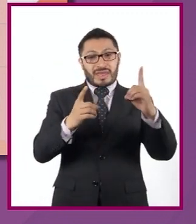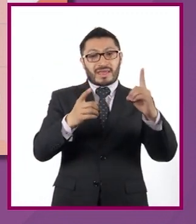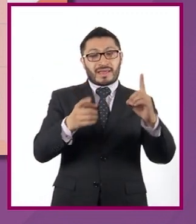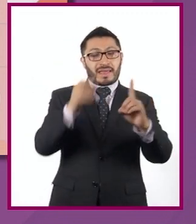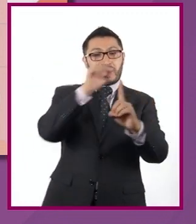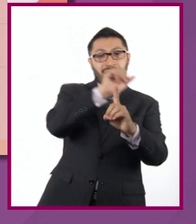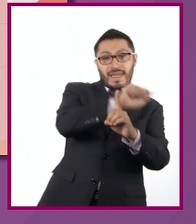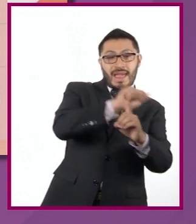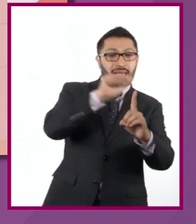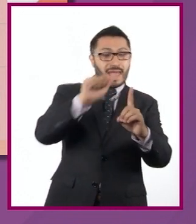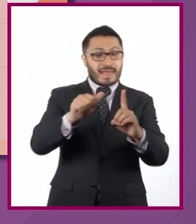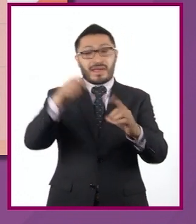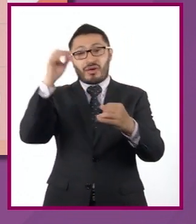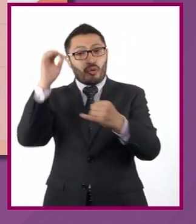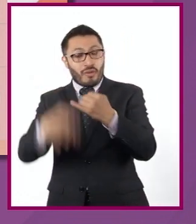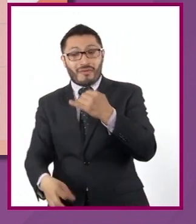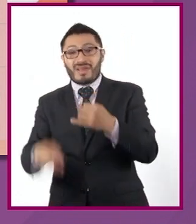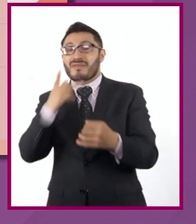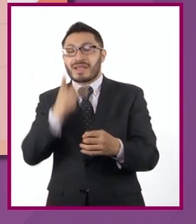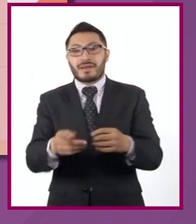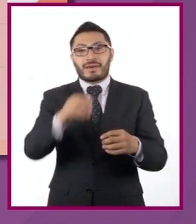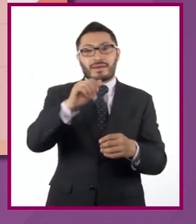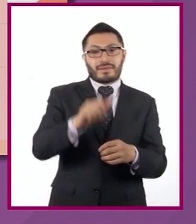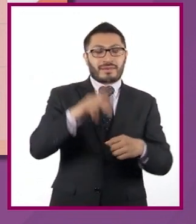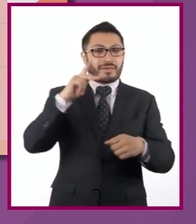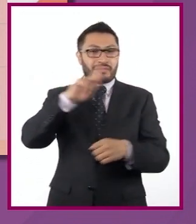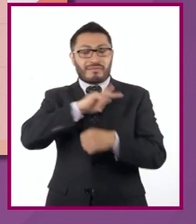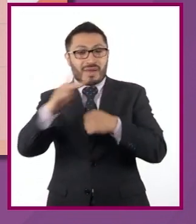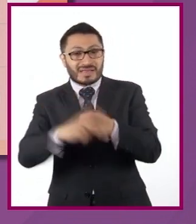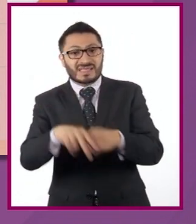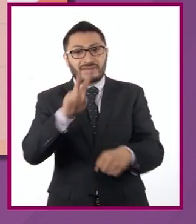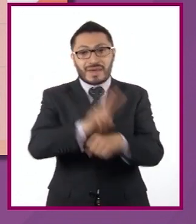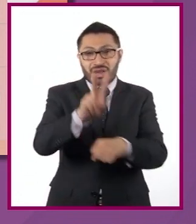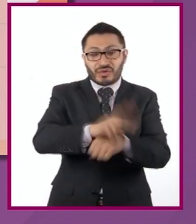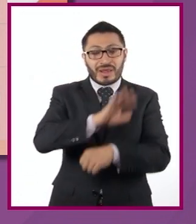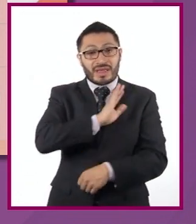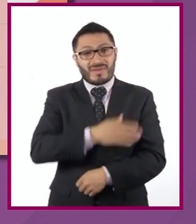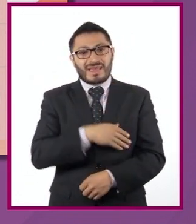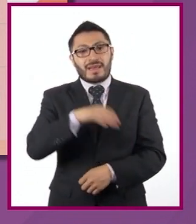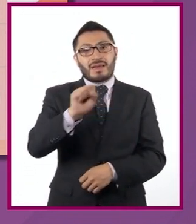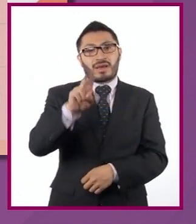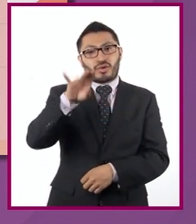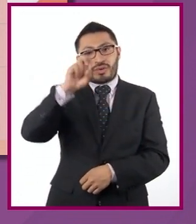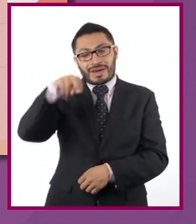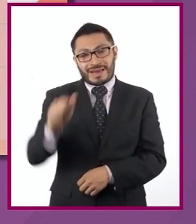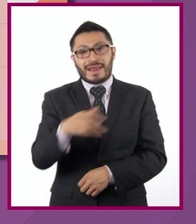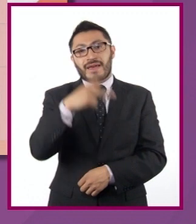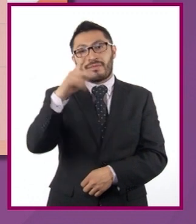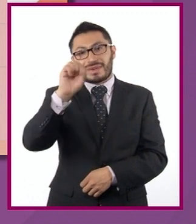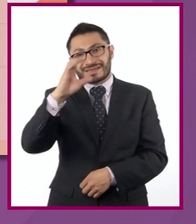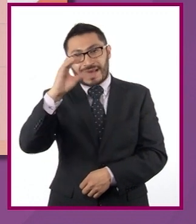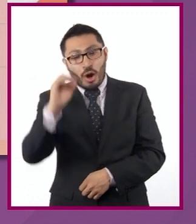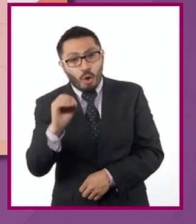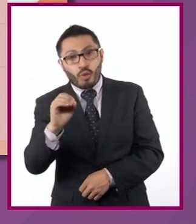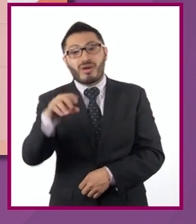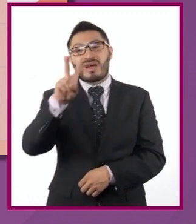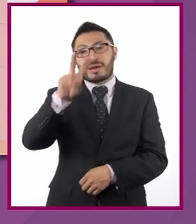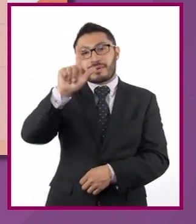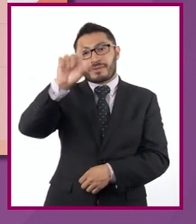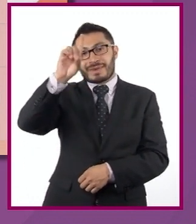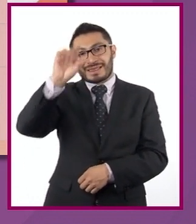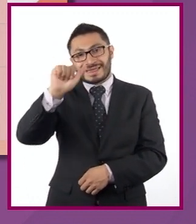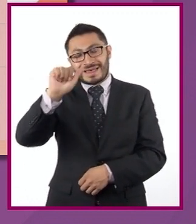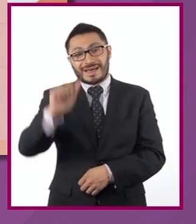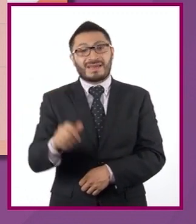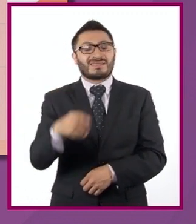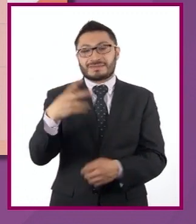de palabra. Países: Venezuela, España. Suena, pescado, herido, verdad, verdad.